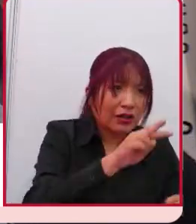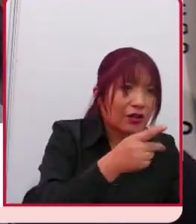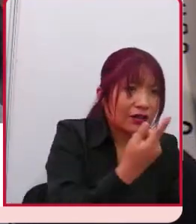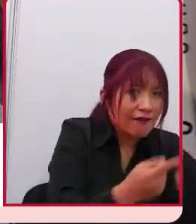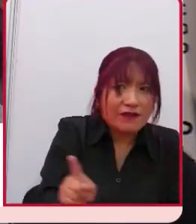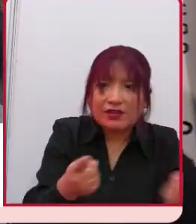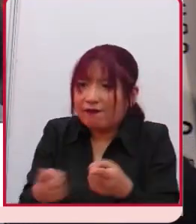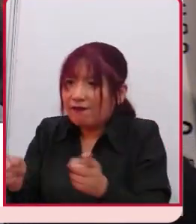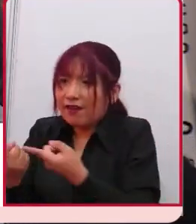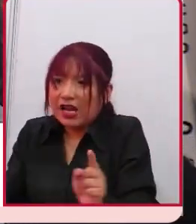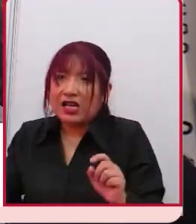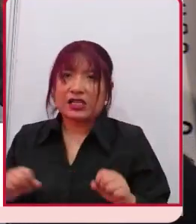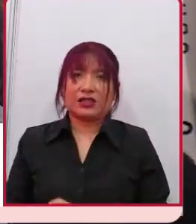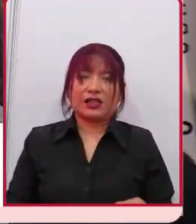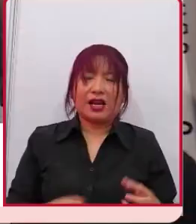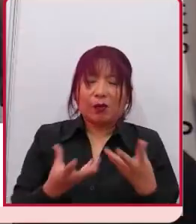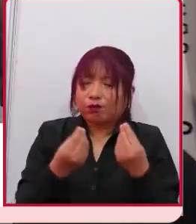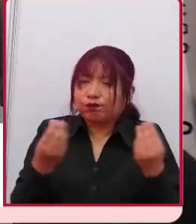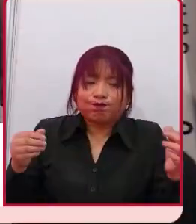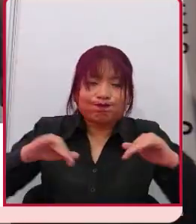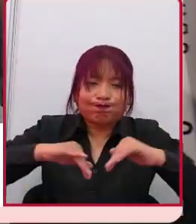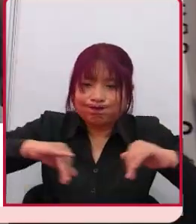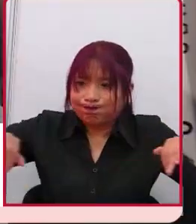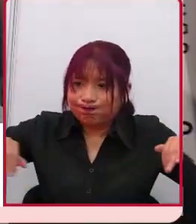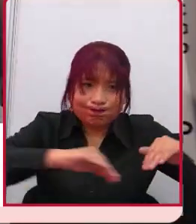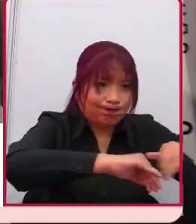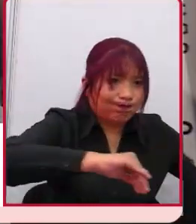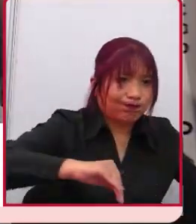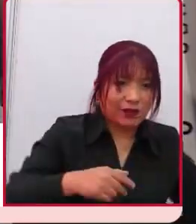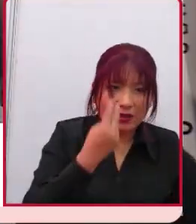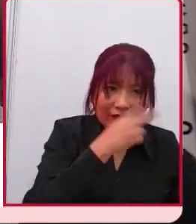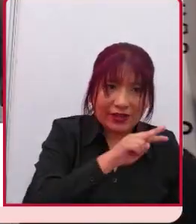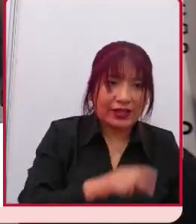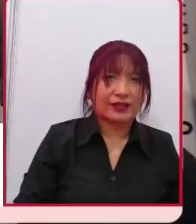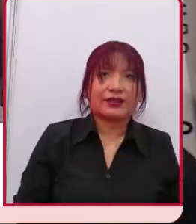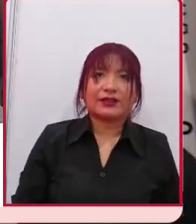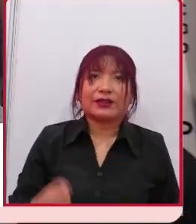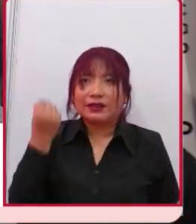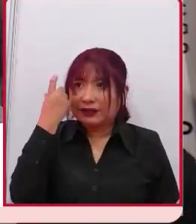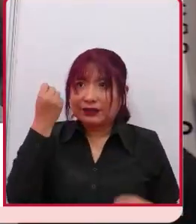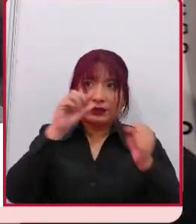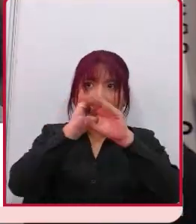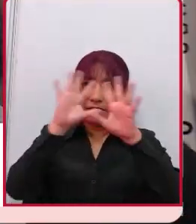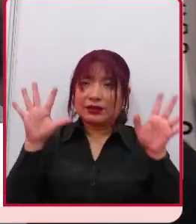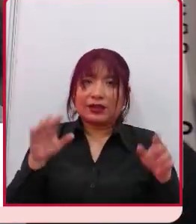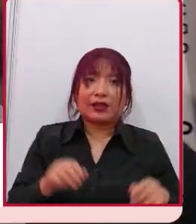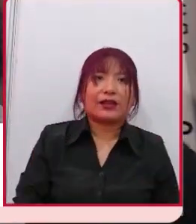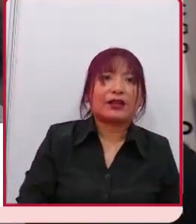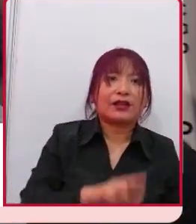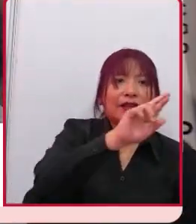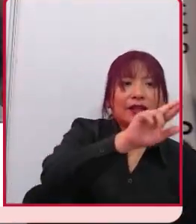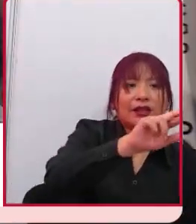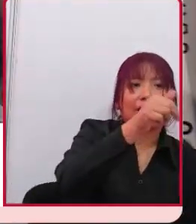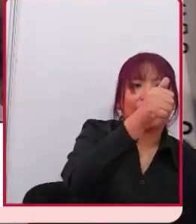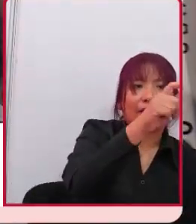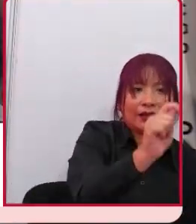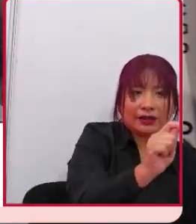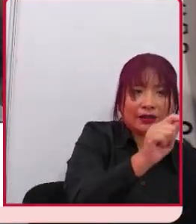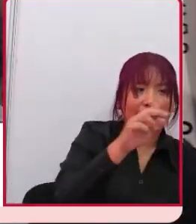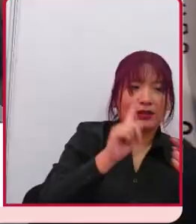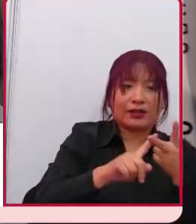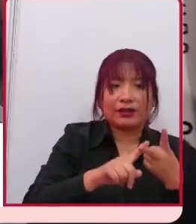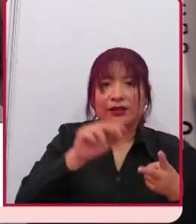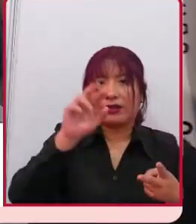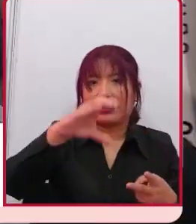diferenciación clara que existe entre cada uno de ellos, ¿no? Sí es clara, debido al ratio del arsénico, de cobre arsénico